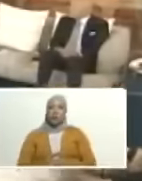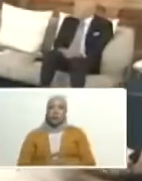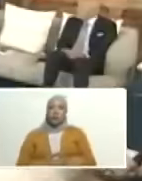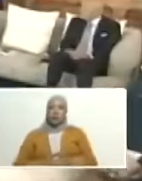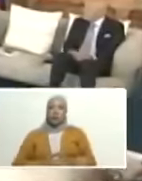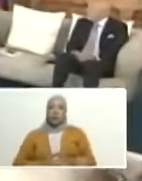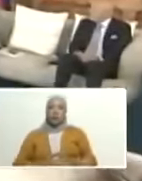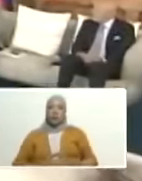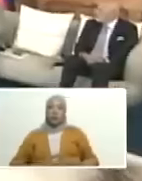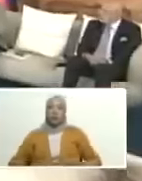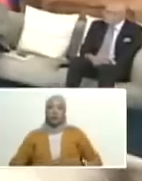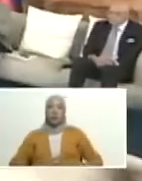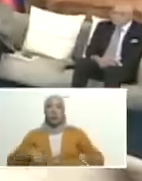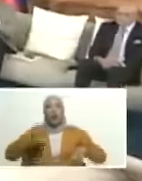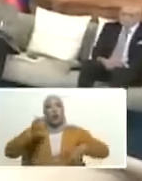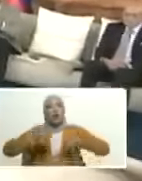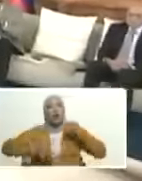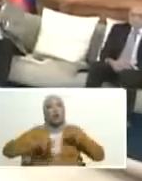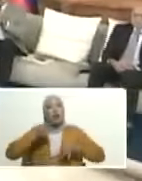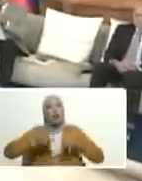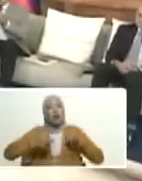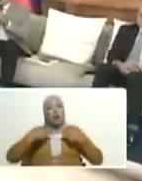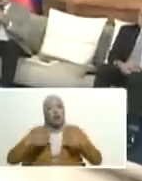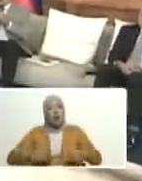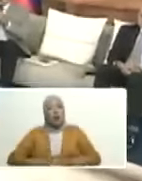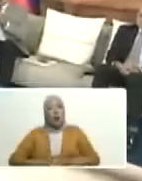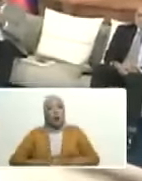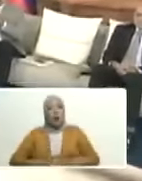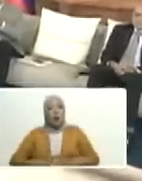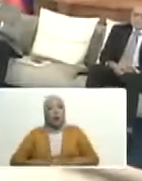Es una cuestión de justicia humana